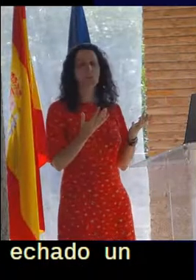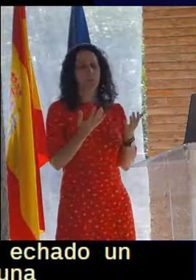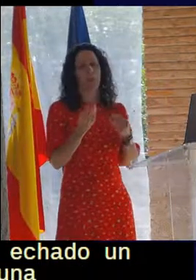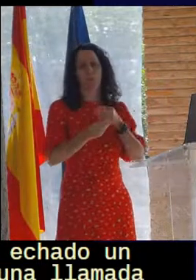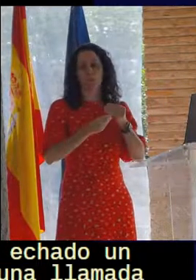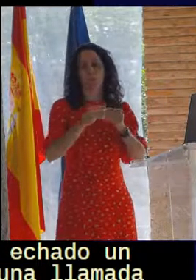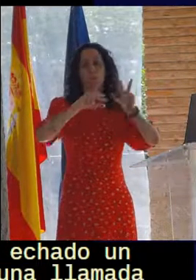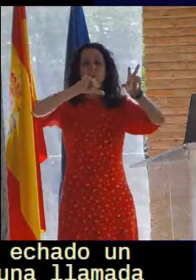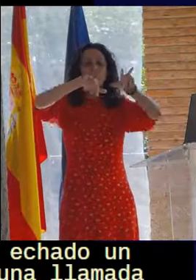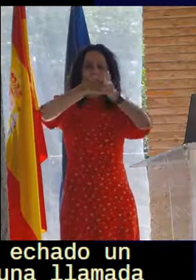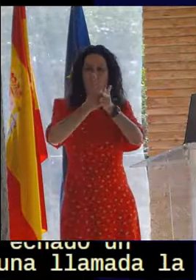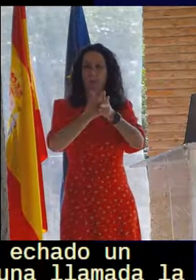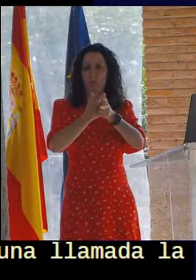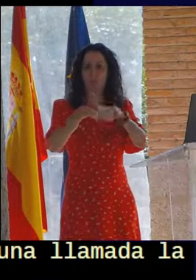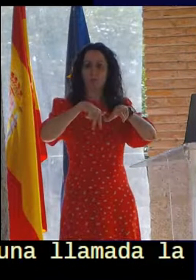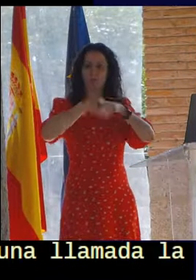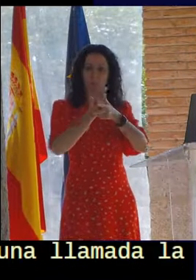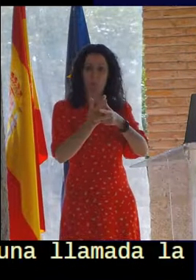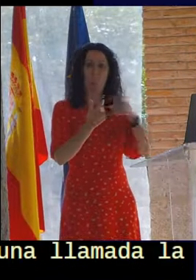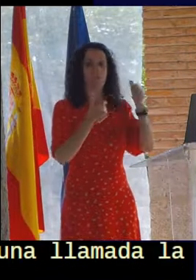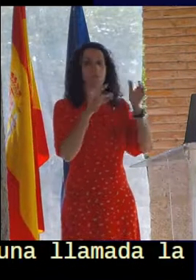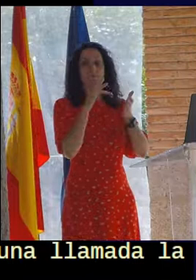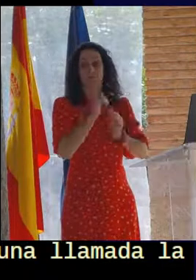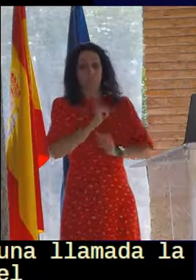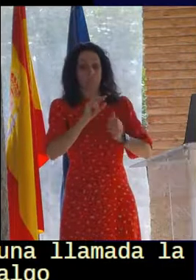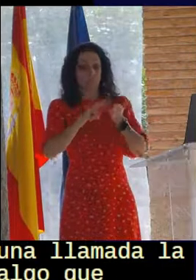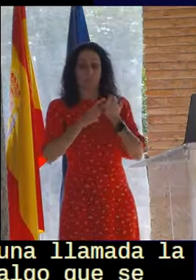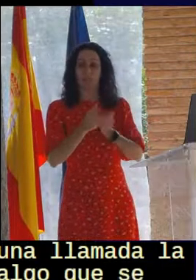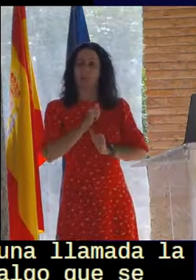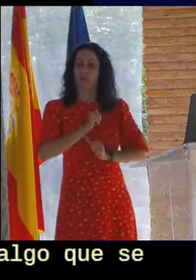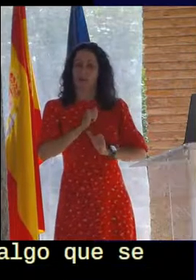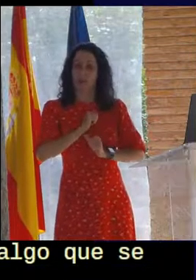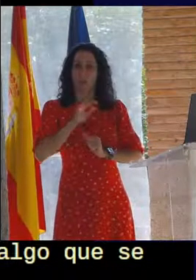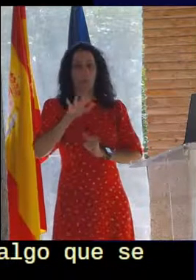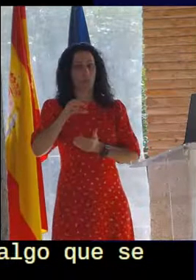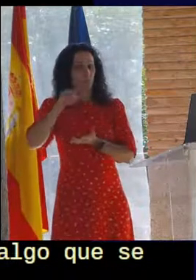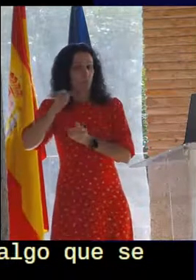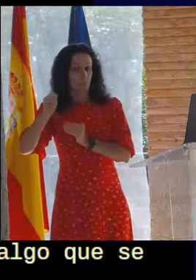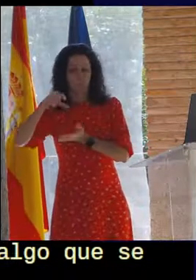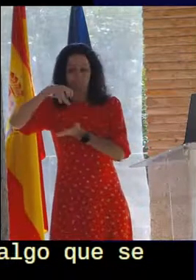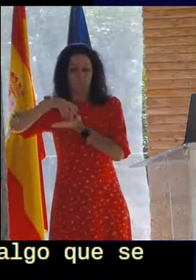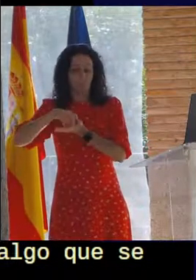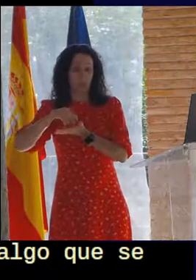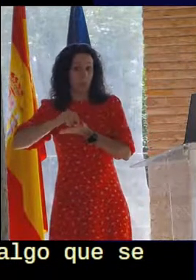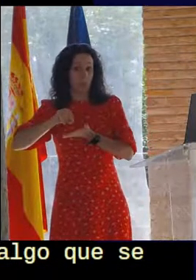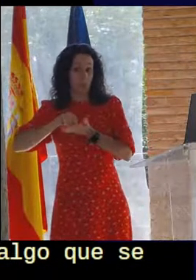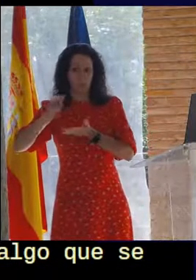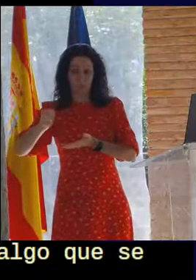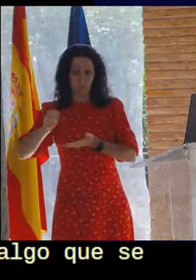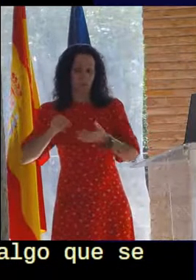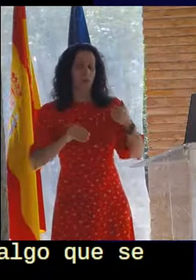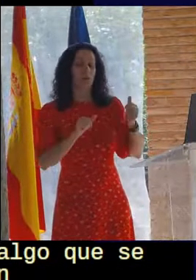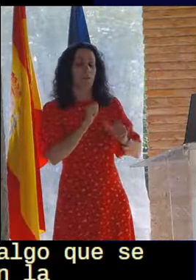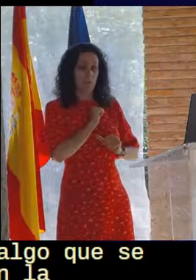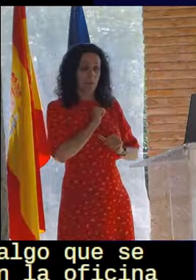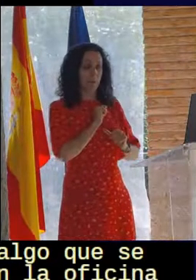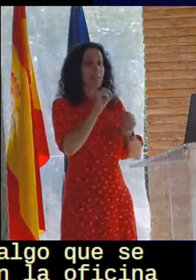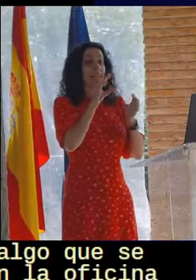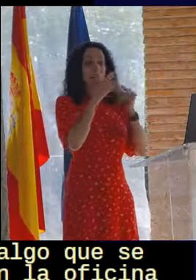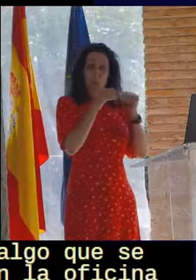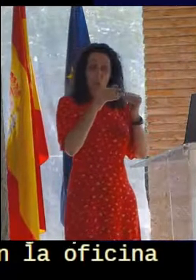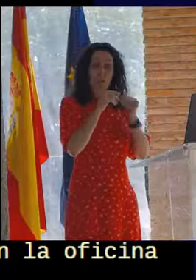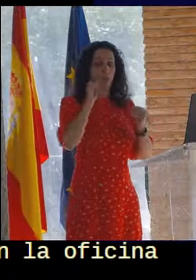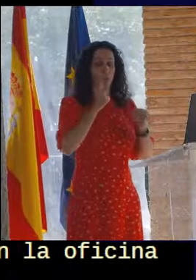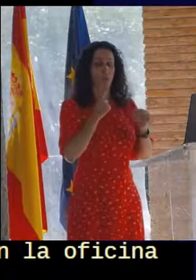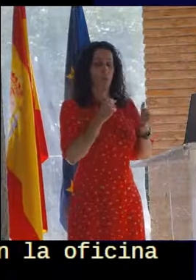una llamada la intérprete ha perdido 2 horas A lo mejor para algo que se soluciona en 30 segundos por teléfono entonces en la oficina puede